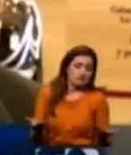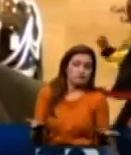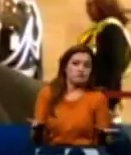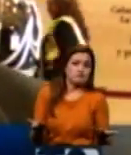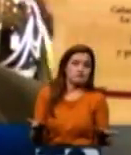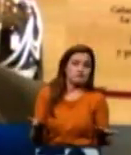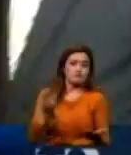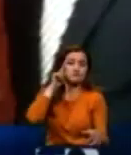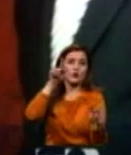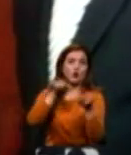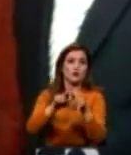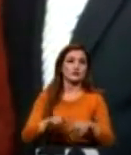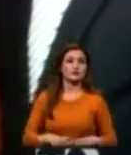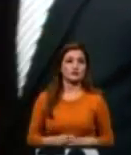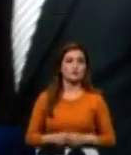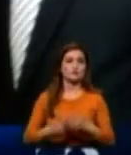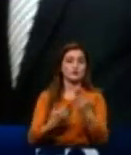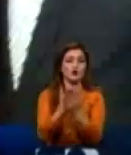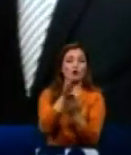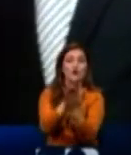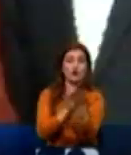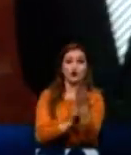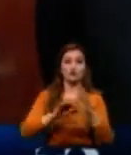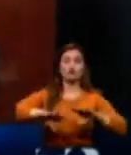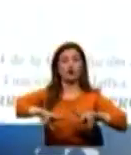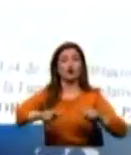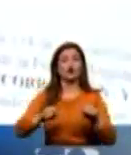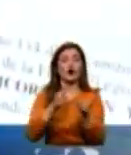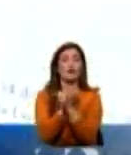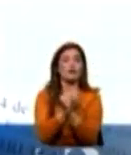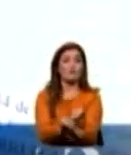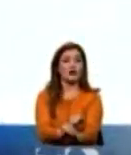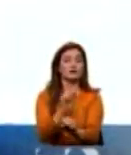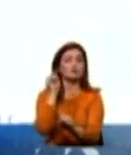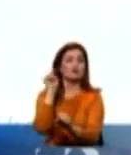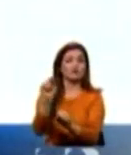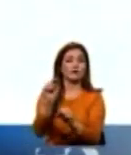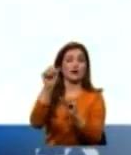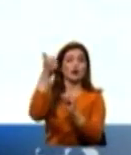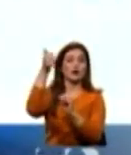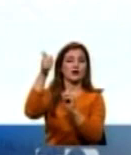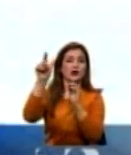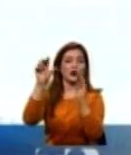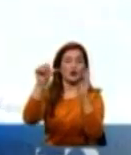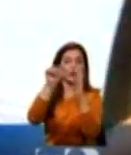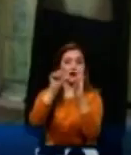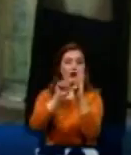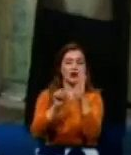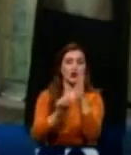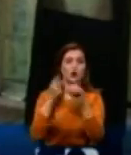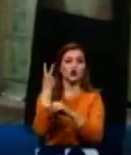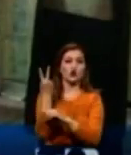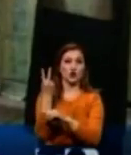por unanimidad. Pero el nuevo proyecto anticorrupción y de defensa al denunciante trae 10 artículos. Dos